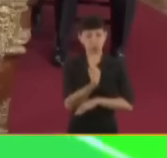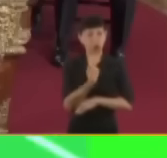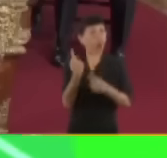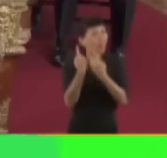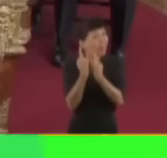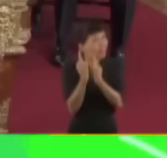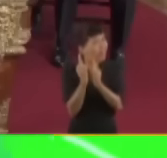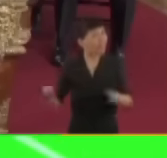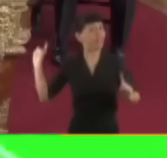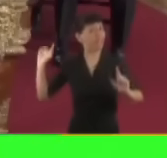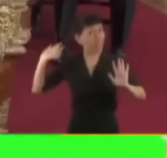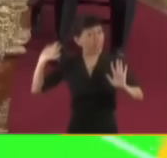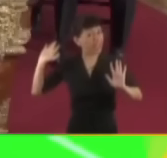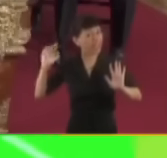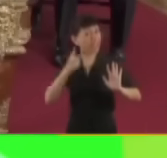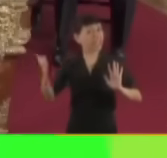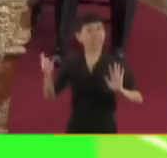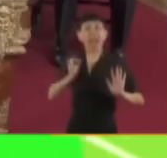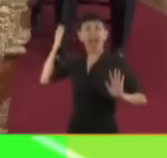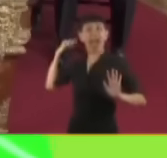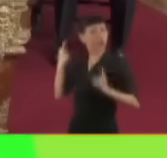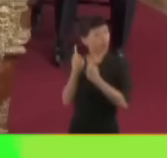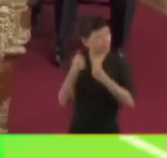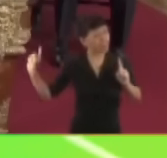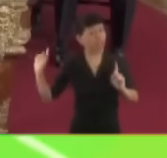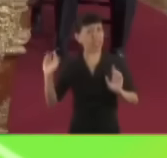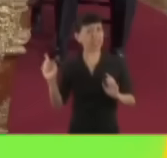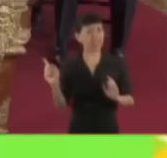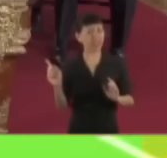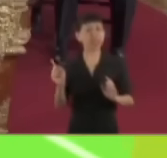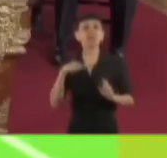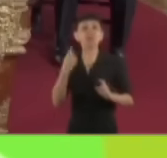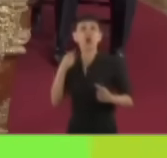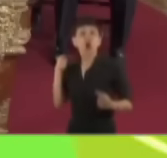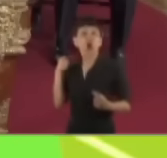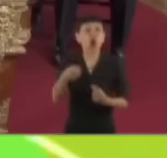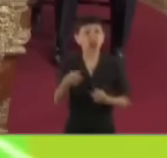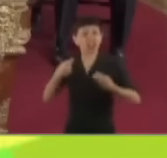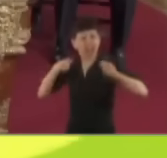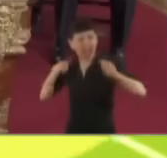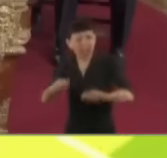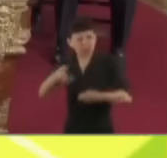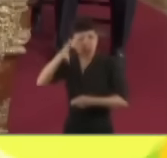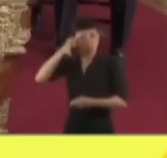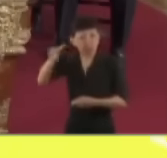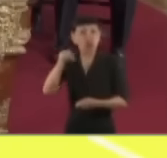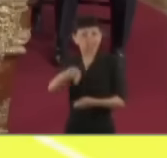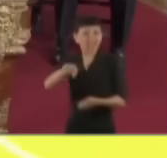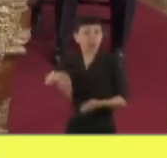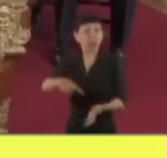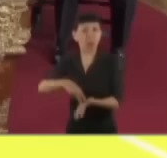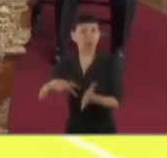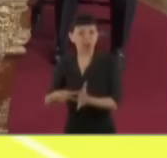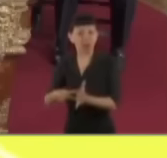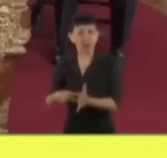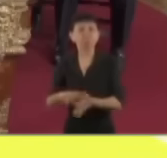por una de las dos cámaras nada más, tiene validez. Si es rechazado por las dos cámaras, no surte ningún tipo de efecto jurídico. ¿Pero cuánto tiempo